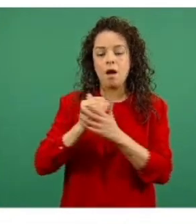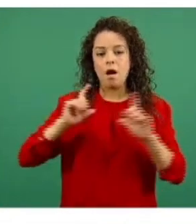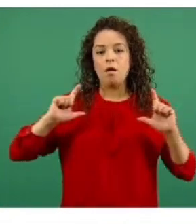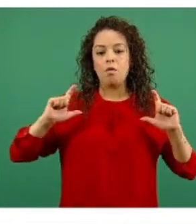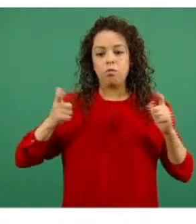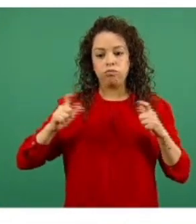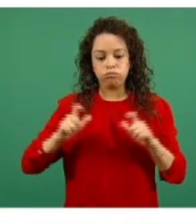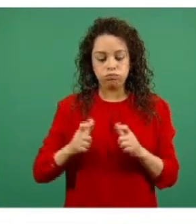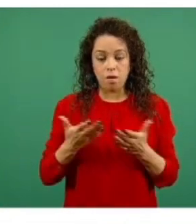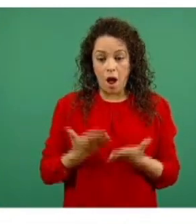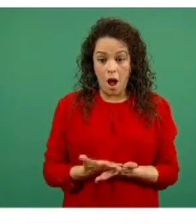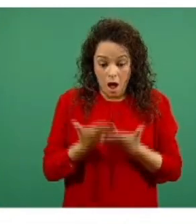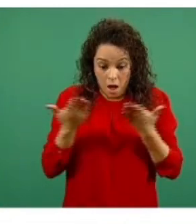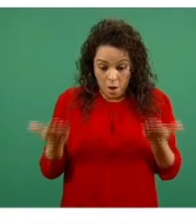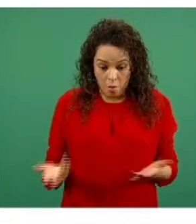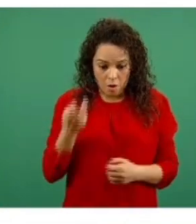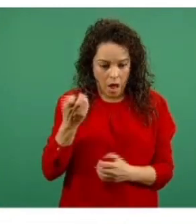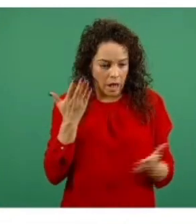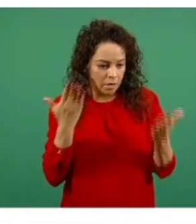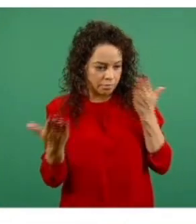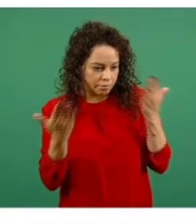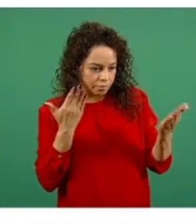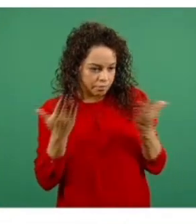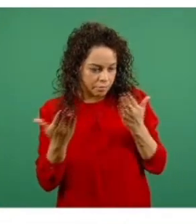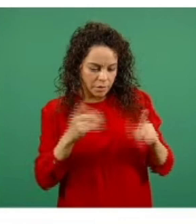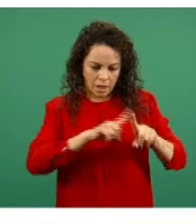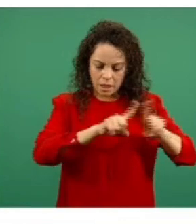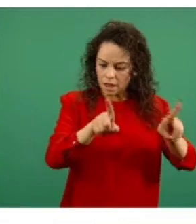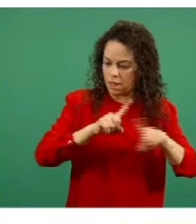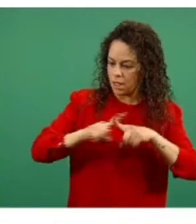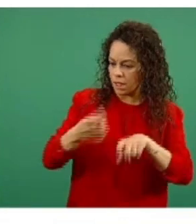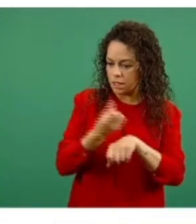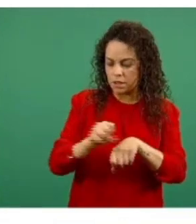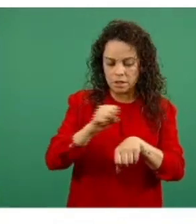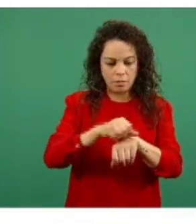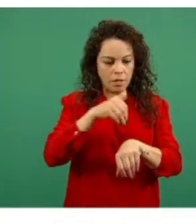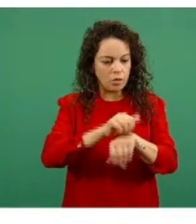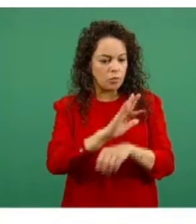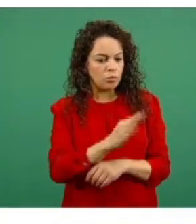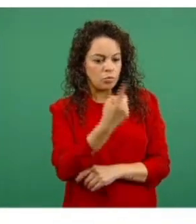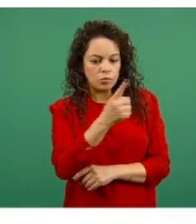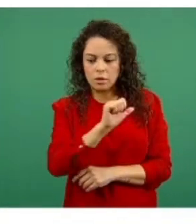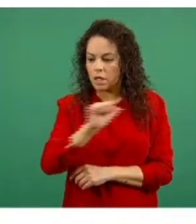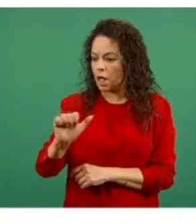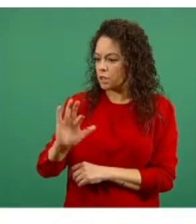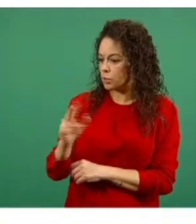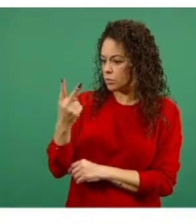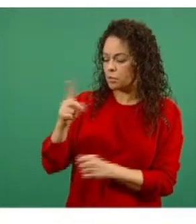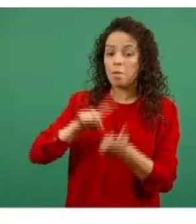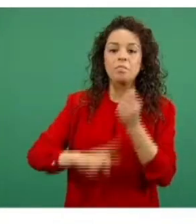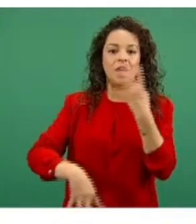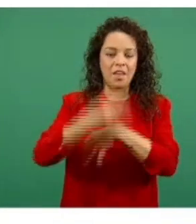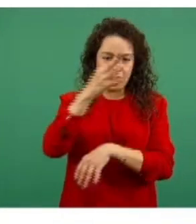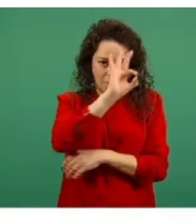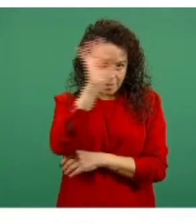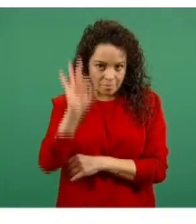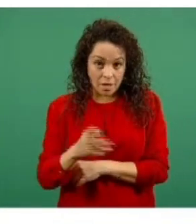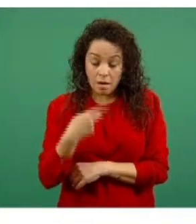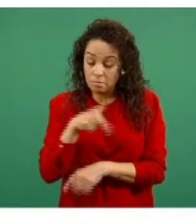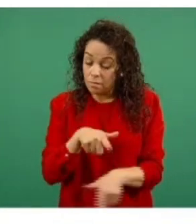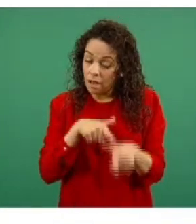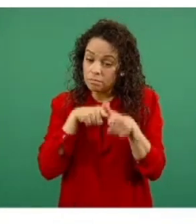de hoy, esta diferencia entre la semana 51 y 52 es del 14%, pero se sigue manteniendo